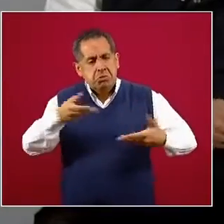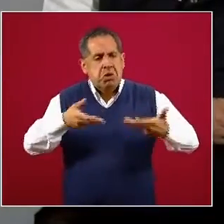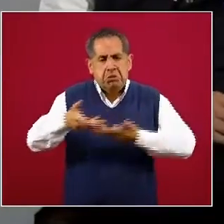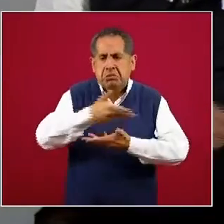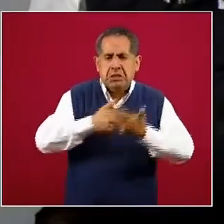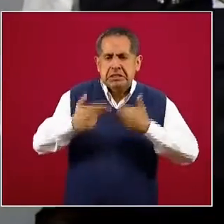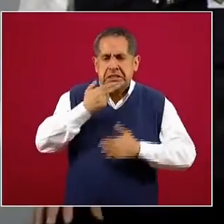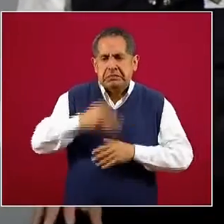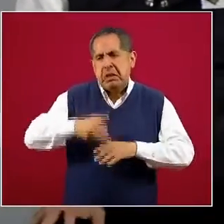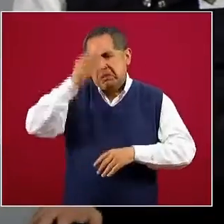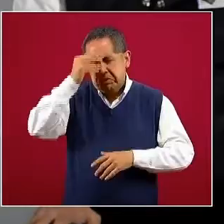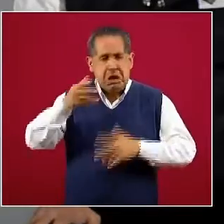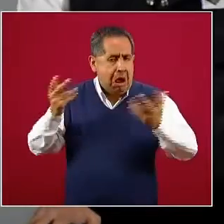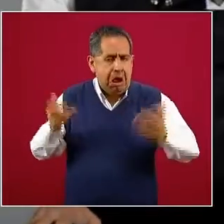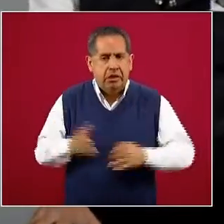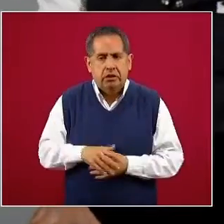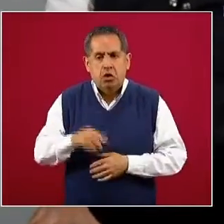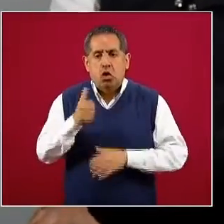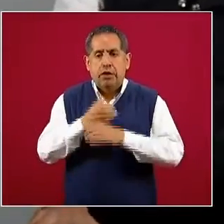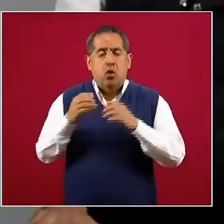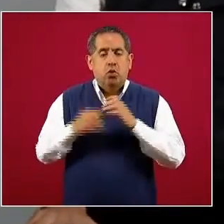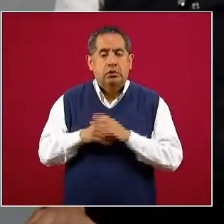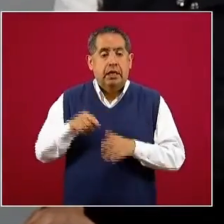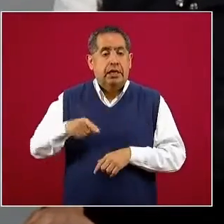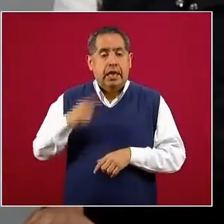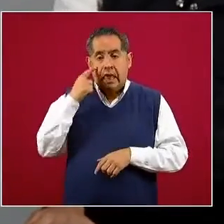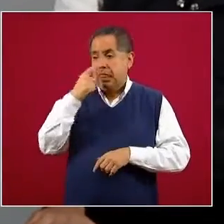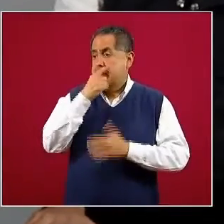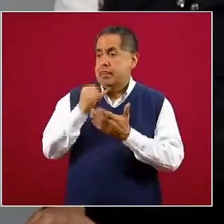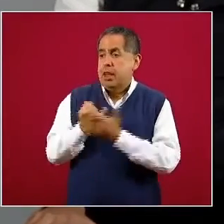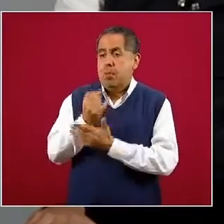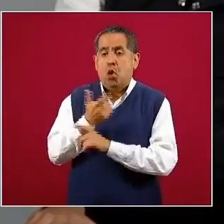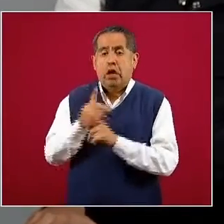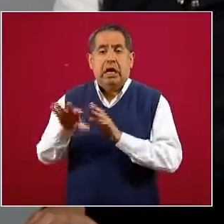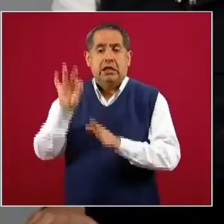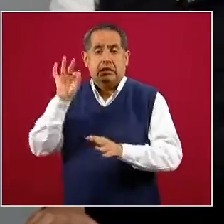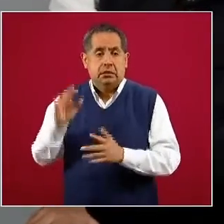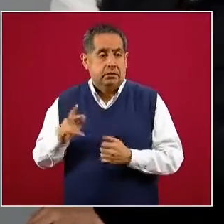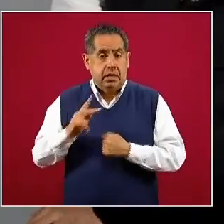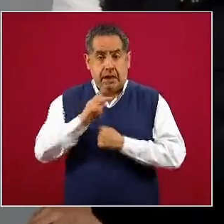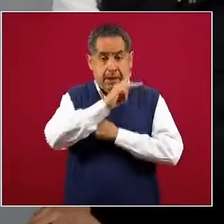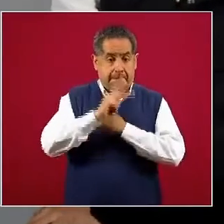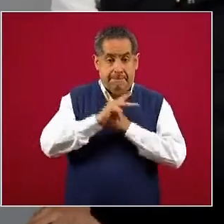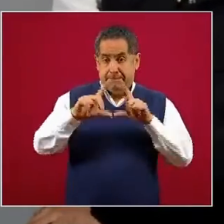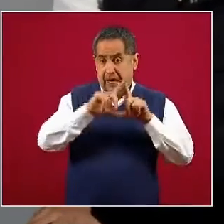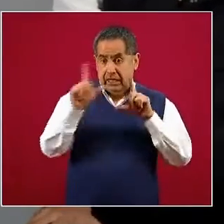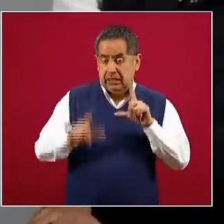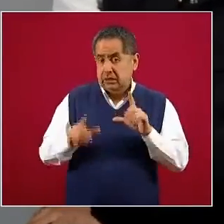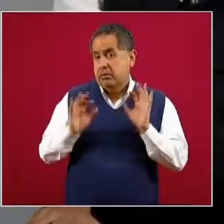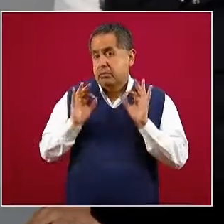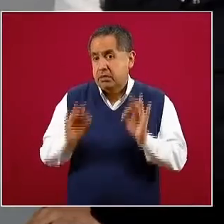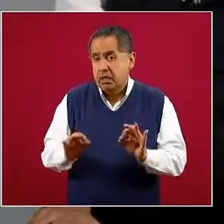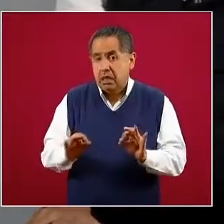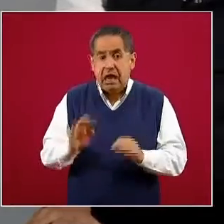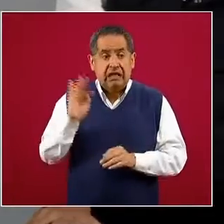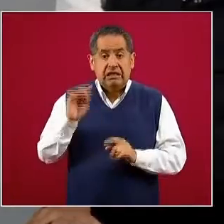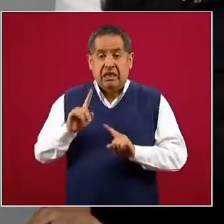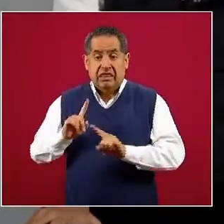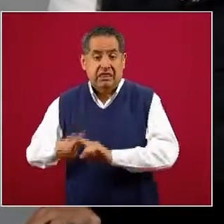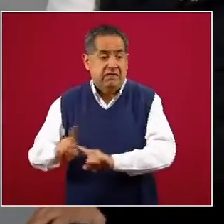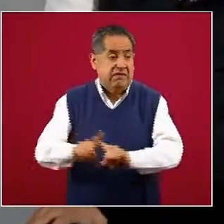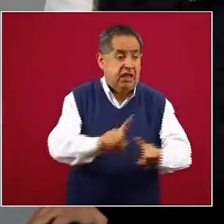licitaban bajo, pero después buscaban generar y firmar convenios de ampliación y terminaba costando mucho más